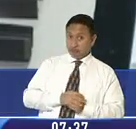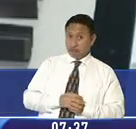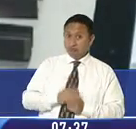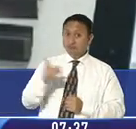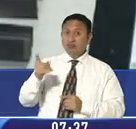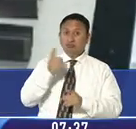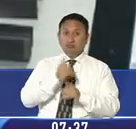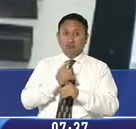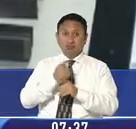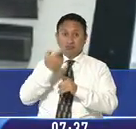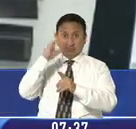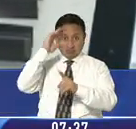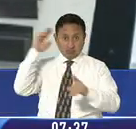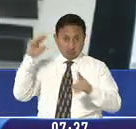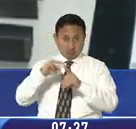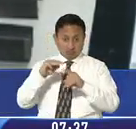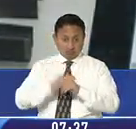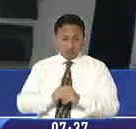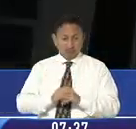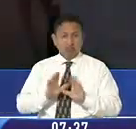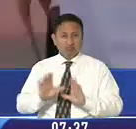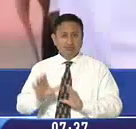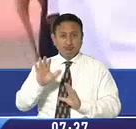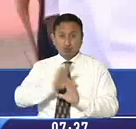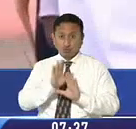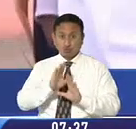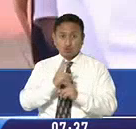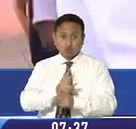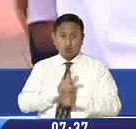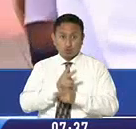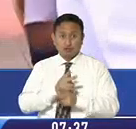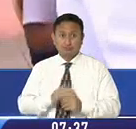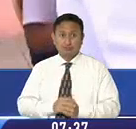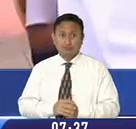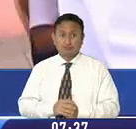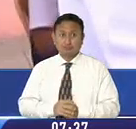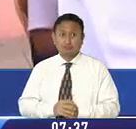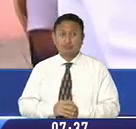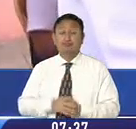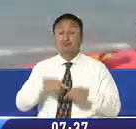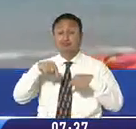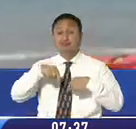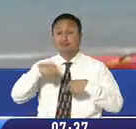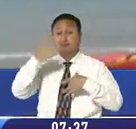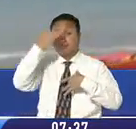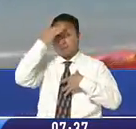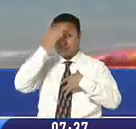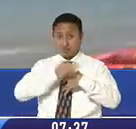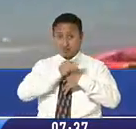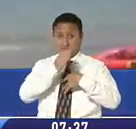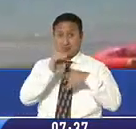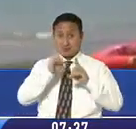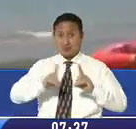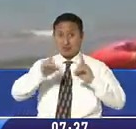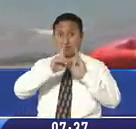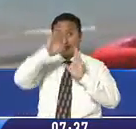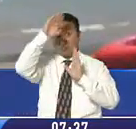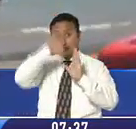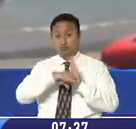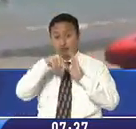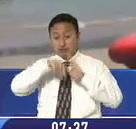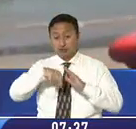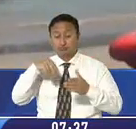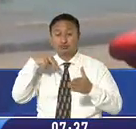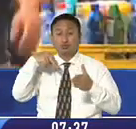mensaje. No nos contagiemos. Debido a la disminución de contagios por COVID-19, en nuestro país se están eliminando restricciones y